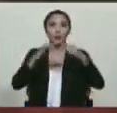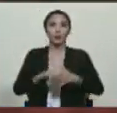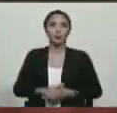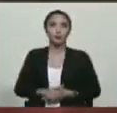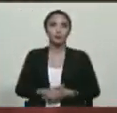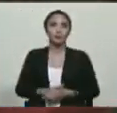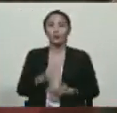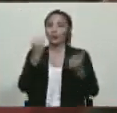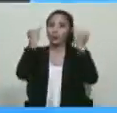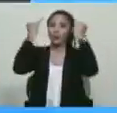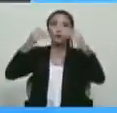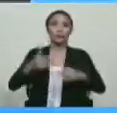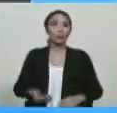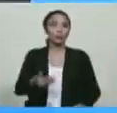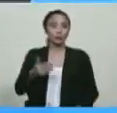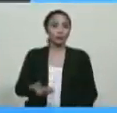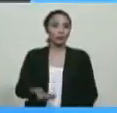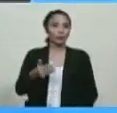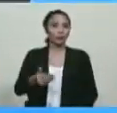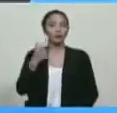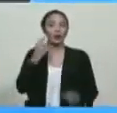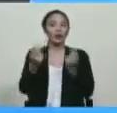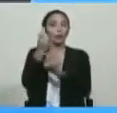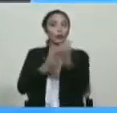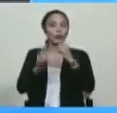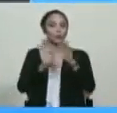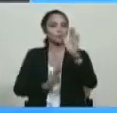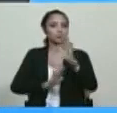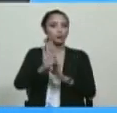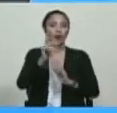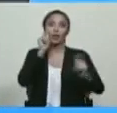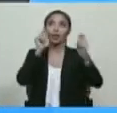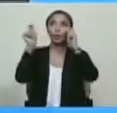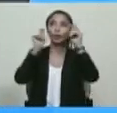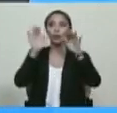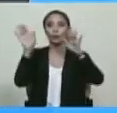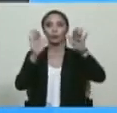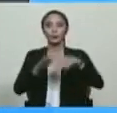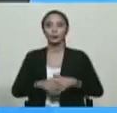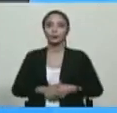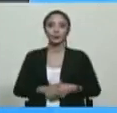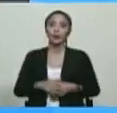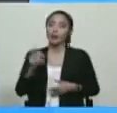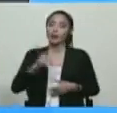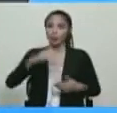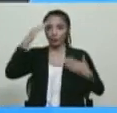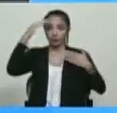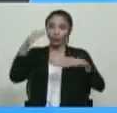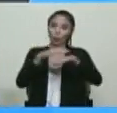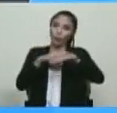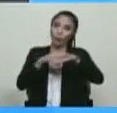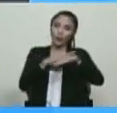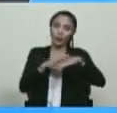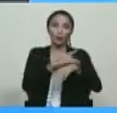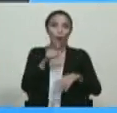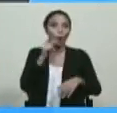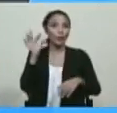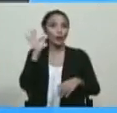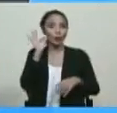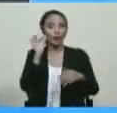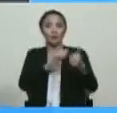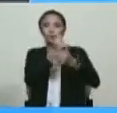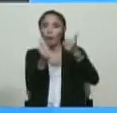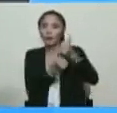importante iniciativa del motor económico de turismo. Saludamos a los ministros y ministras de gobierno,